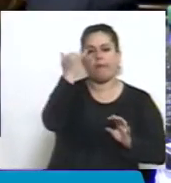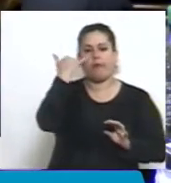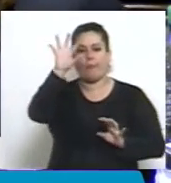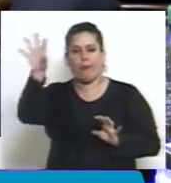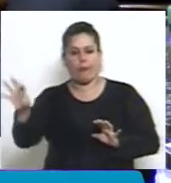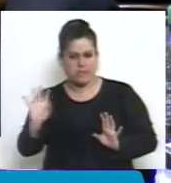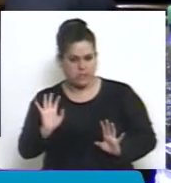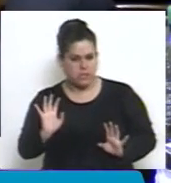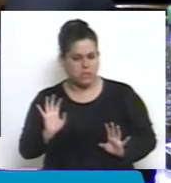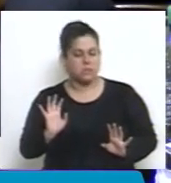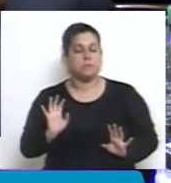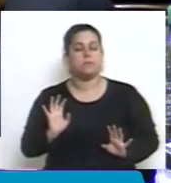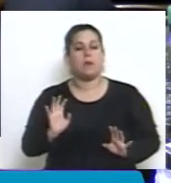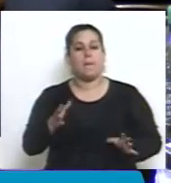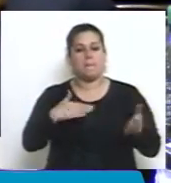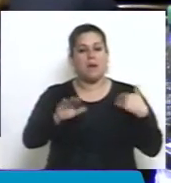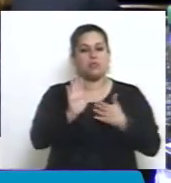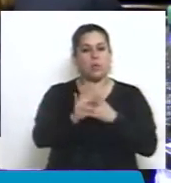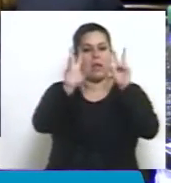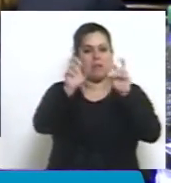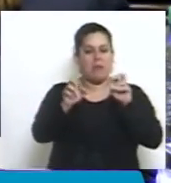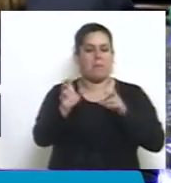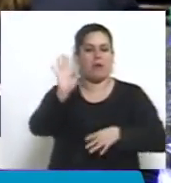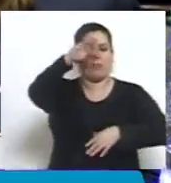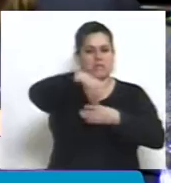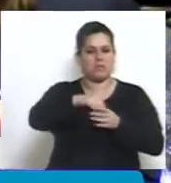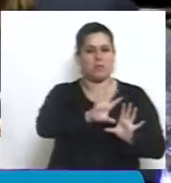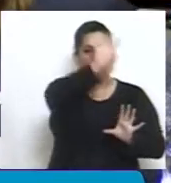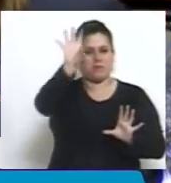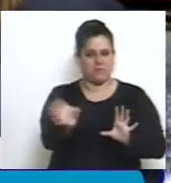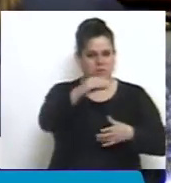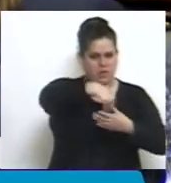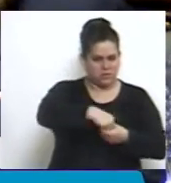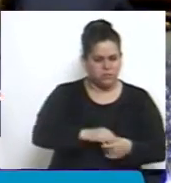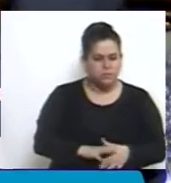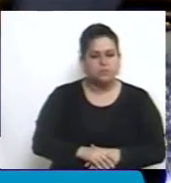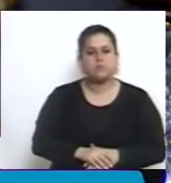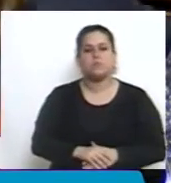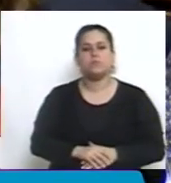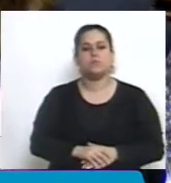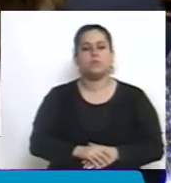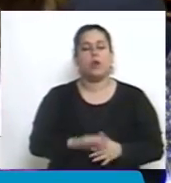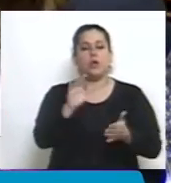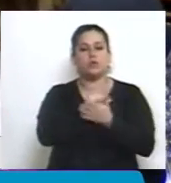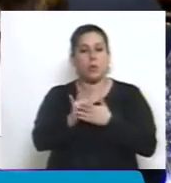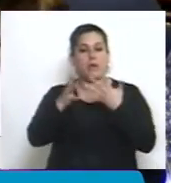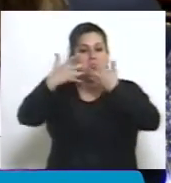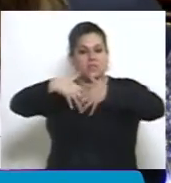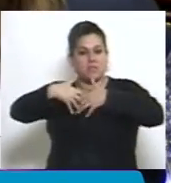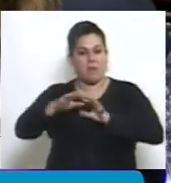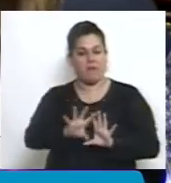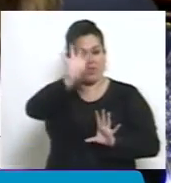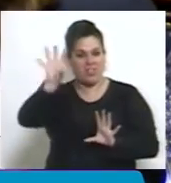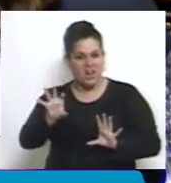nación-provincias y en el tema de la coparticipación federal. La sustentabilidad del sistema